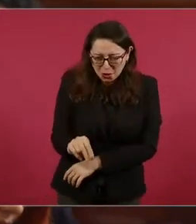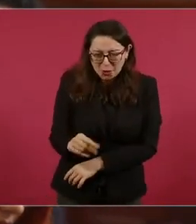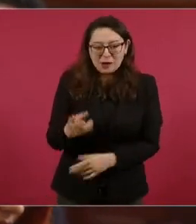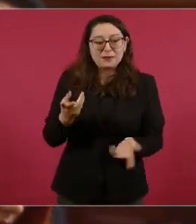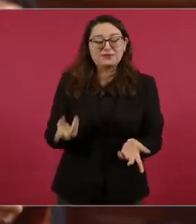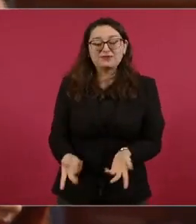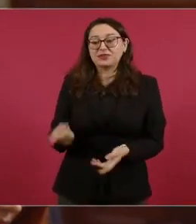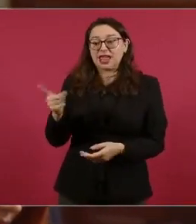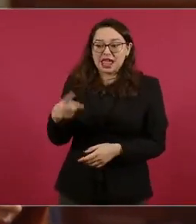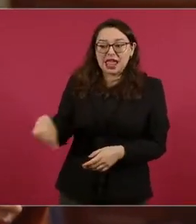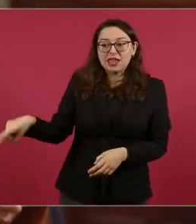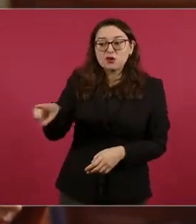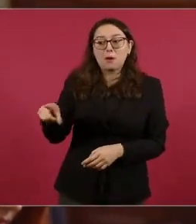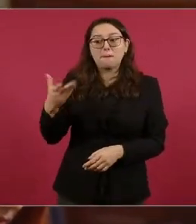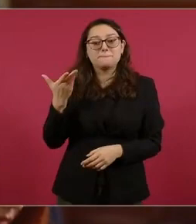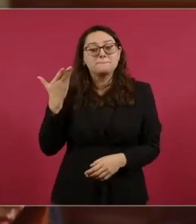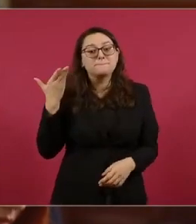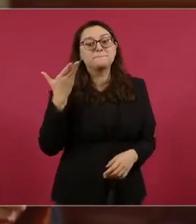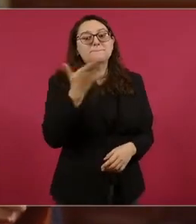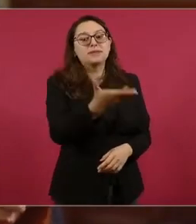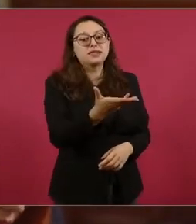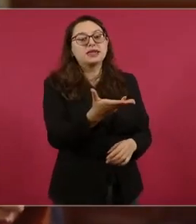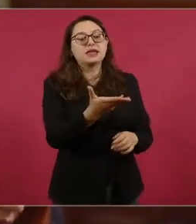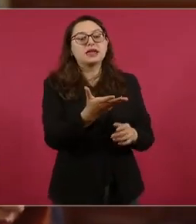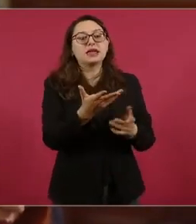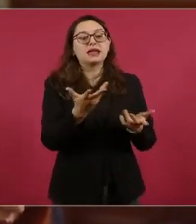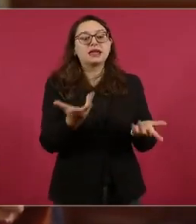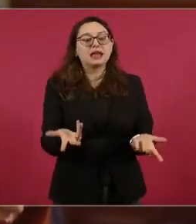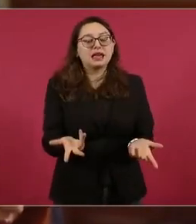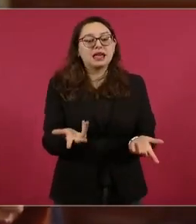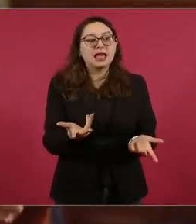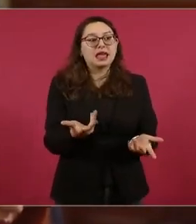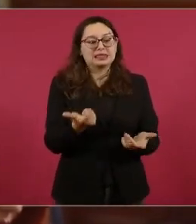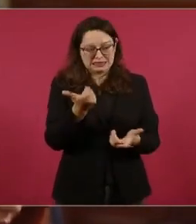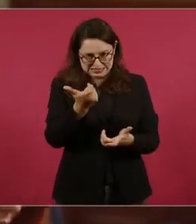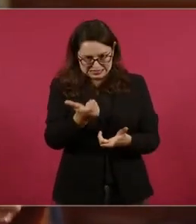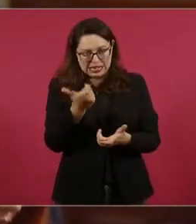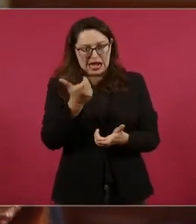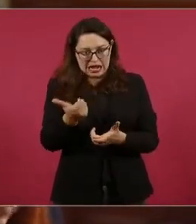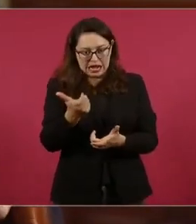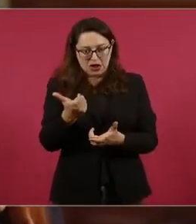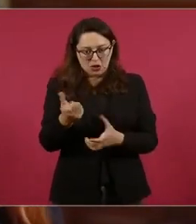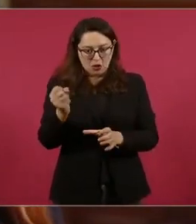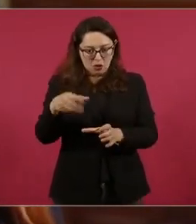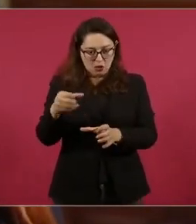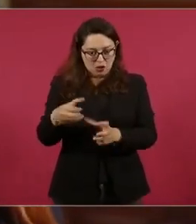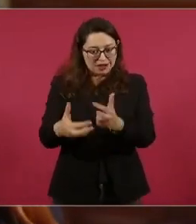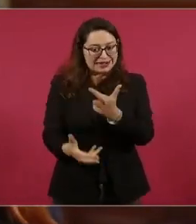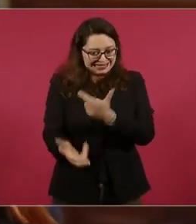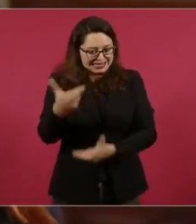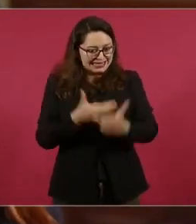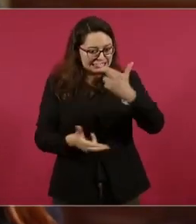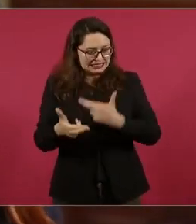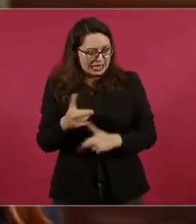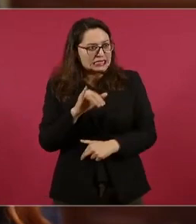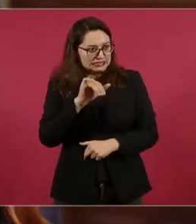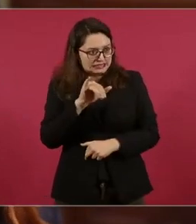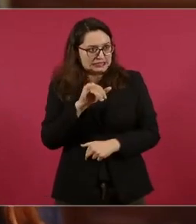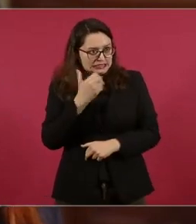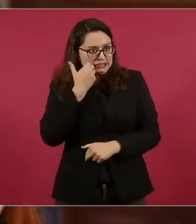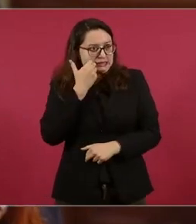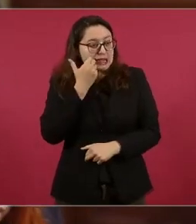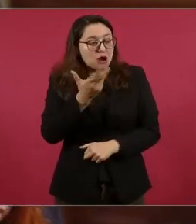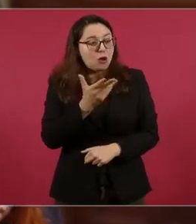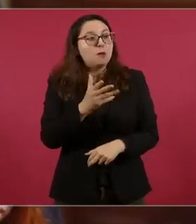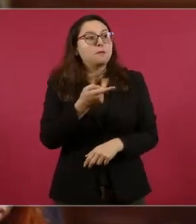están solicitando que se les devuelvan sus ahorros con las eh instalaciones que ha incautado la